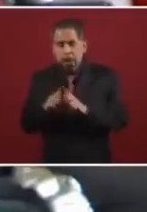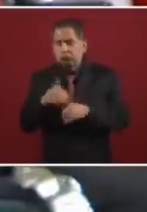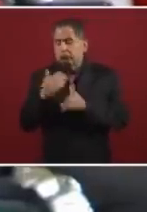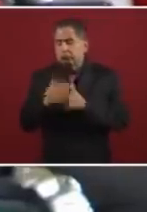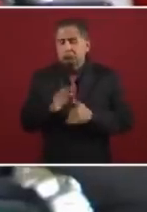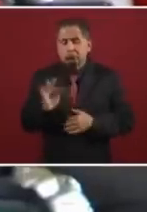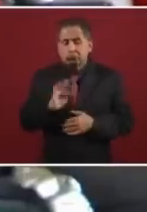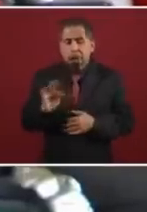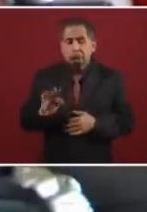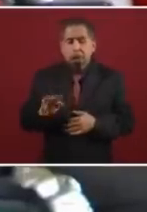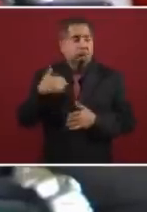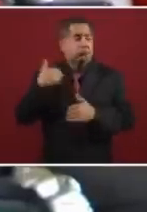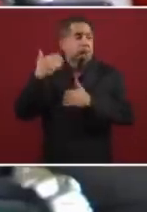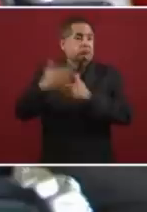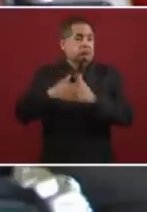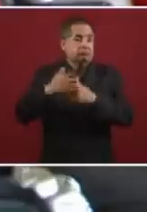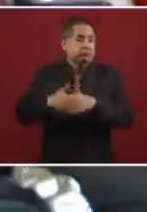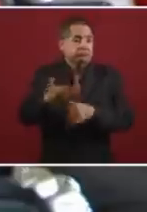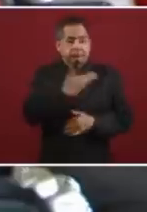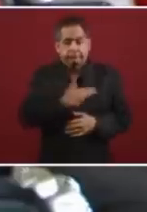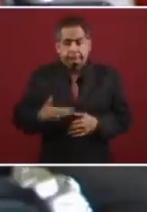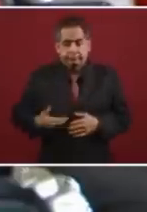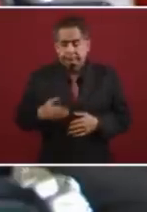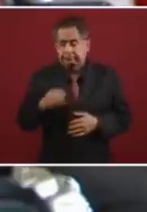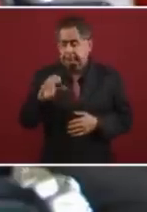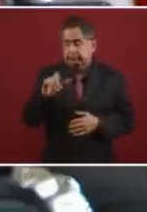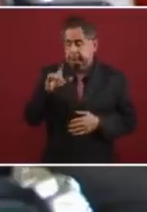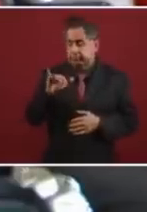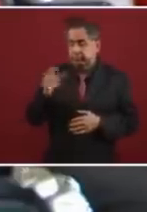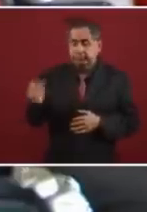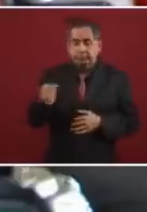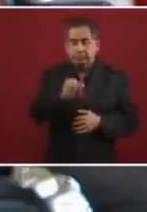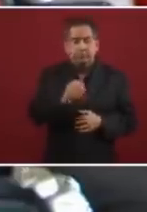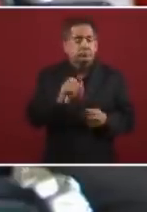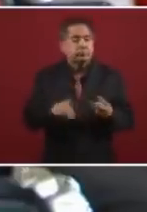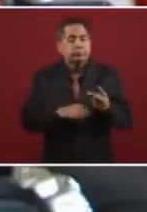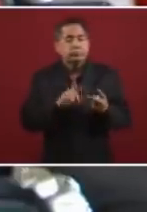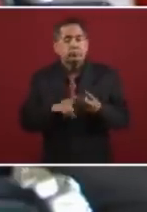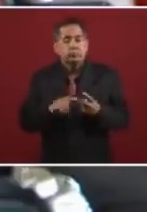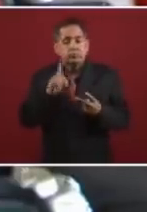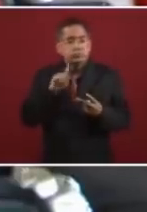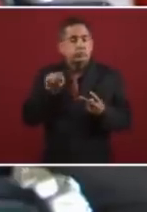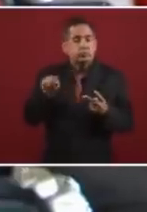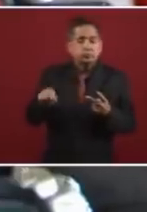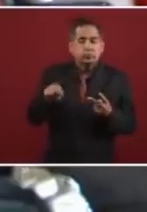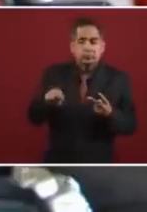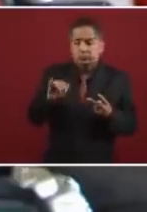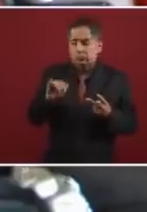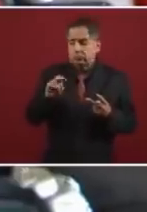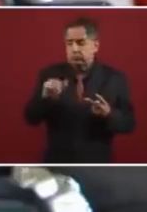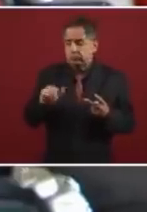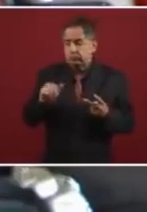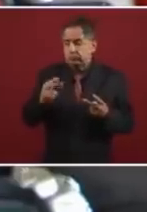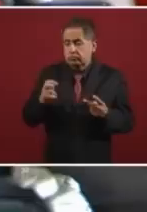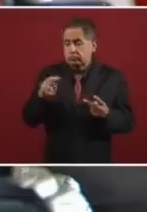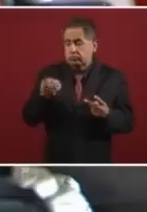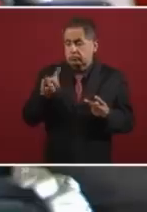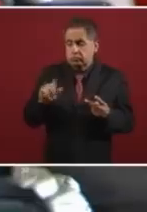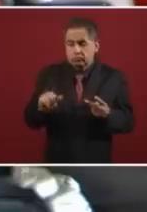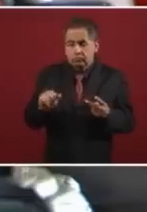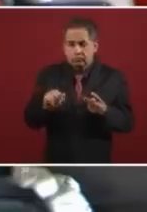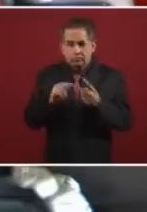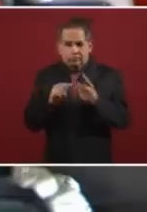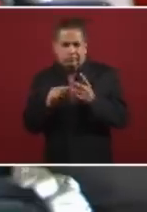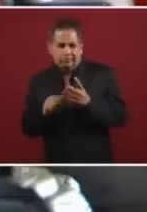la jefa de gobierno de smx claudia sheinbaum y a la funcionará el funcionario perdón irma eréndira sandoval por mencionar